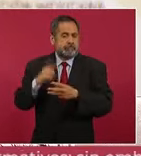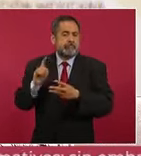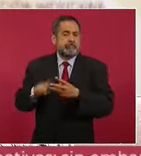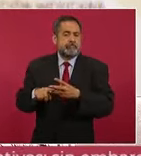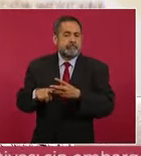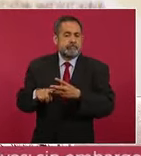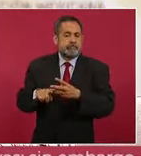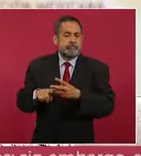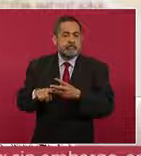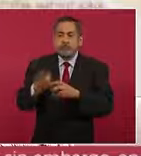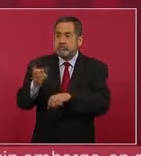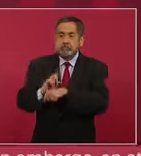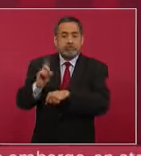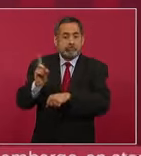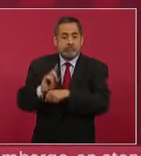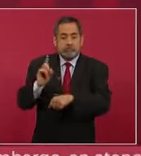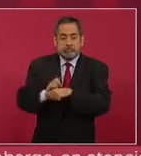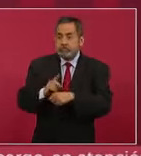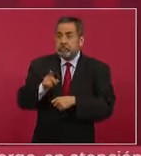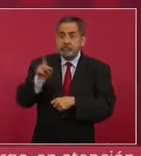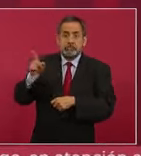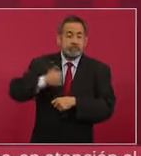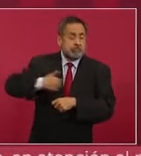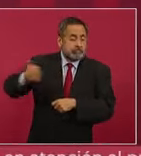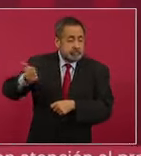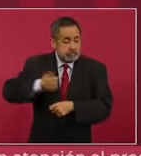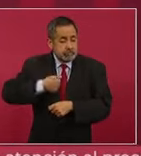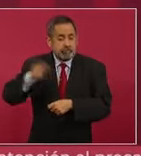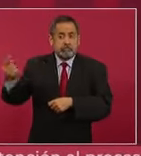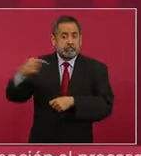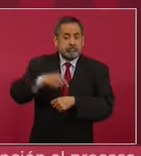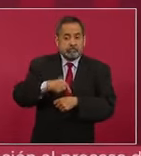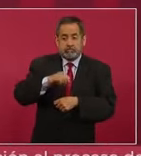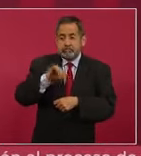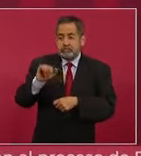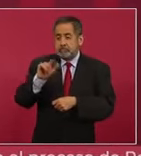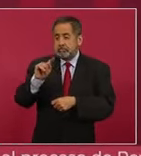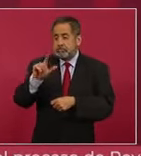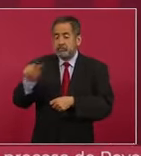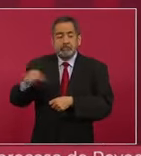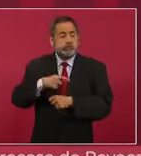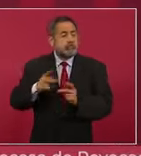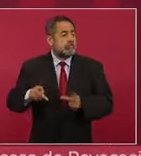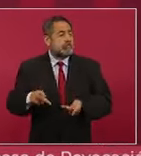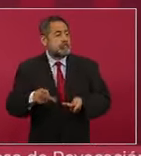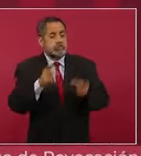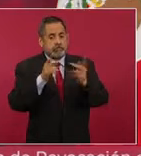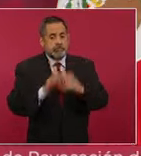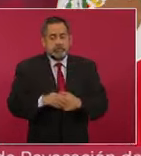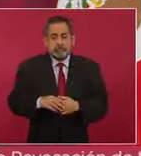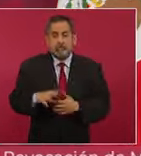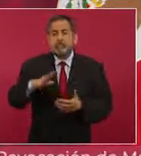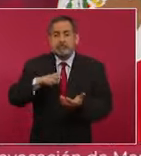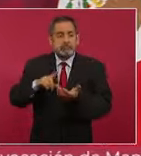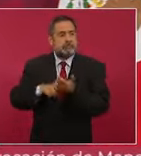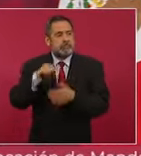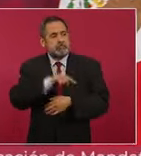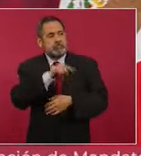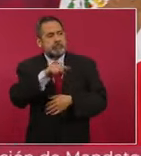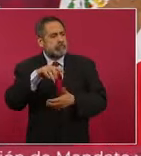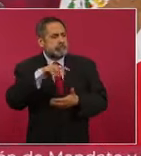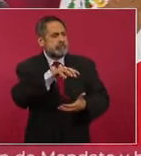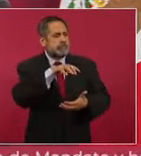y vienen todos los días de Jalatlaco a vender los tlacoyos. Hay lugares,